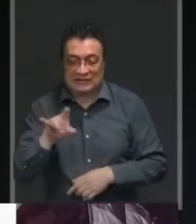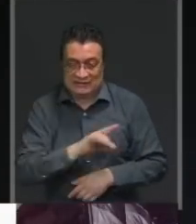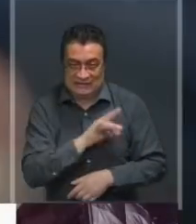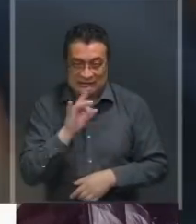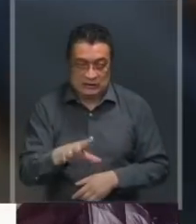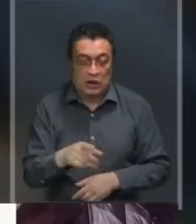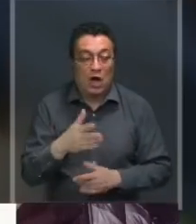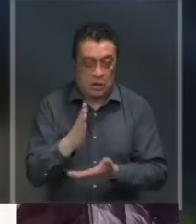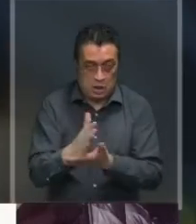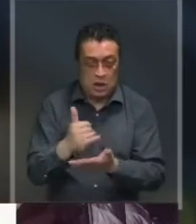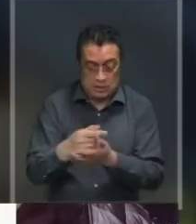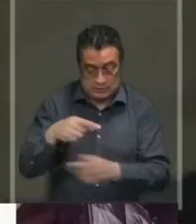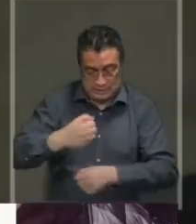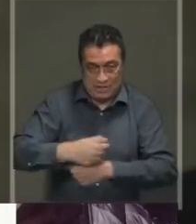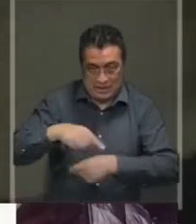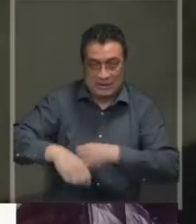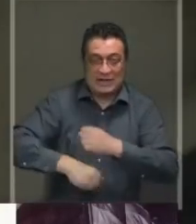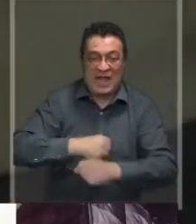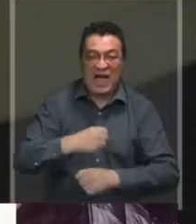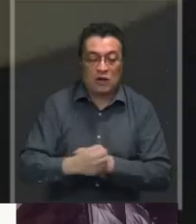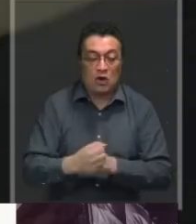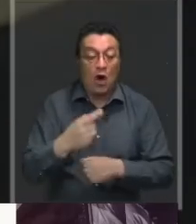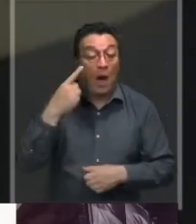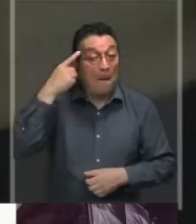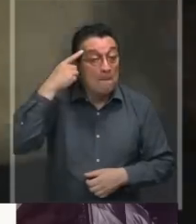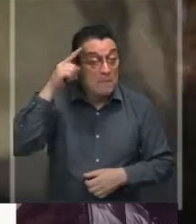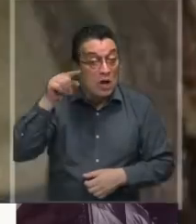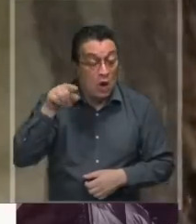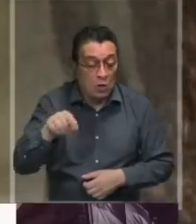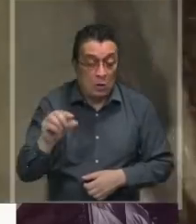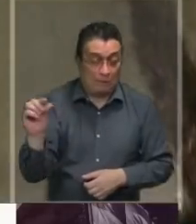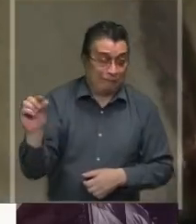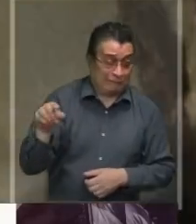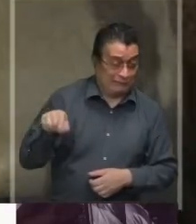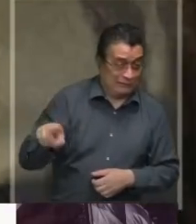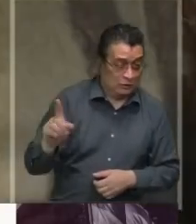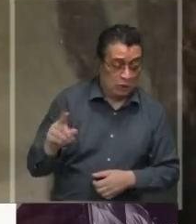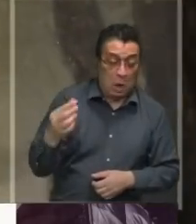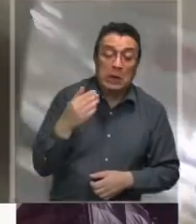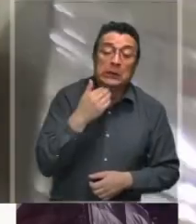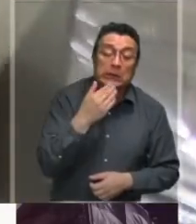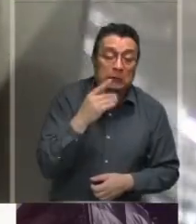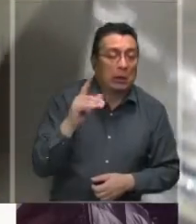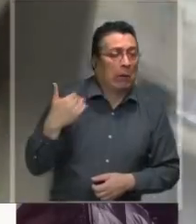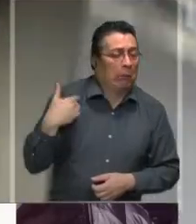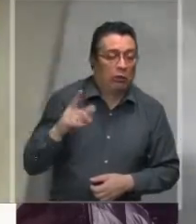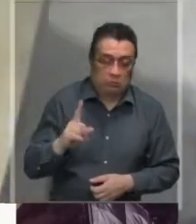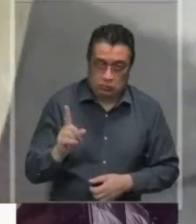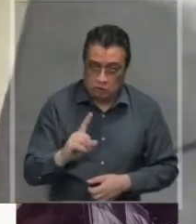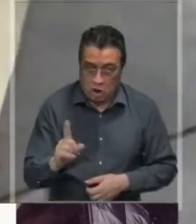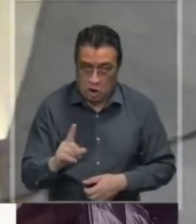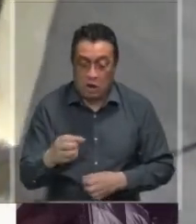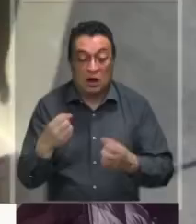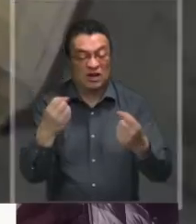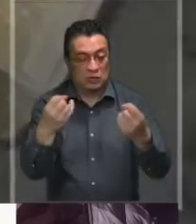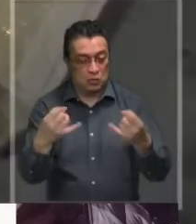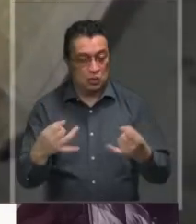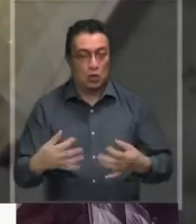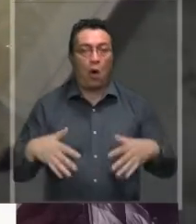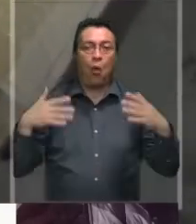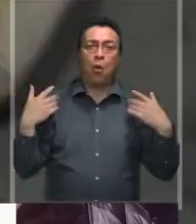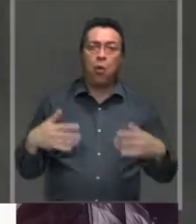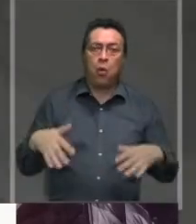planificando hacerlo para este año, pero no se trata de un fenómeno menor, aislado o sin importancia. Los números no dejan de